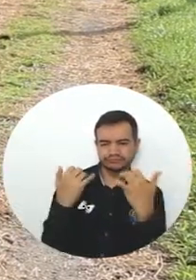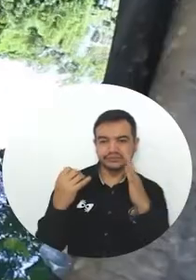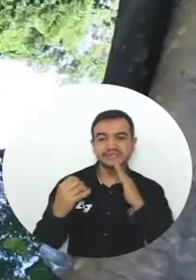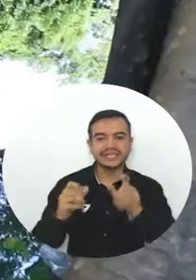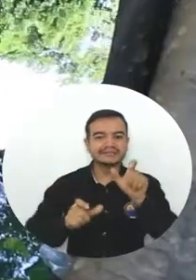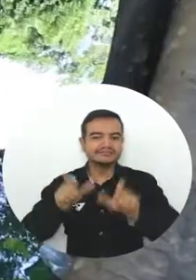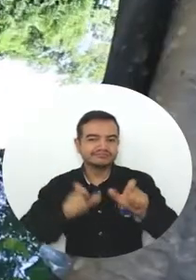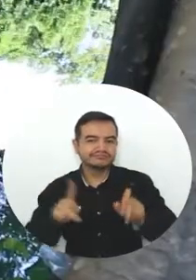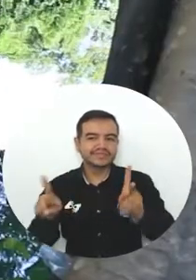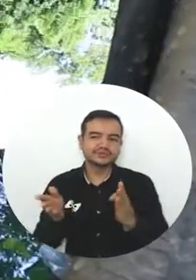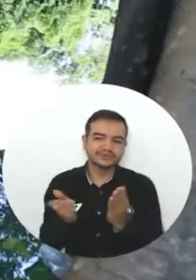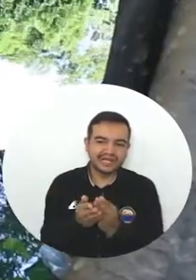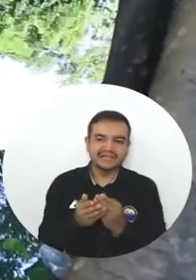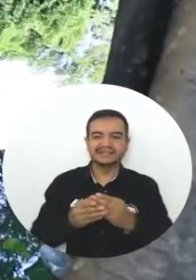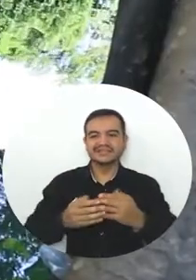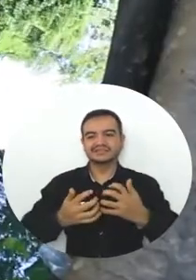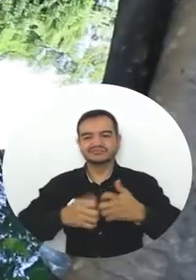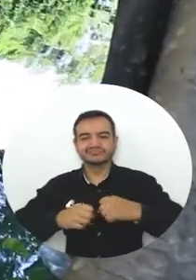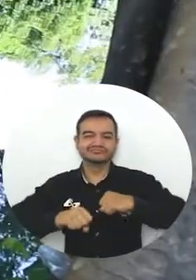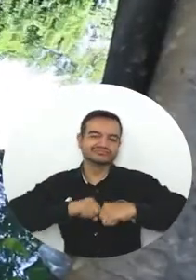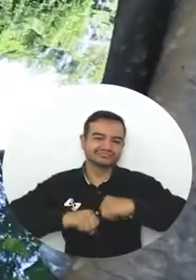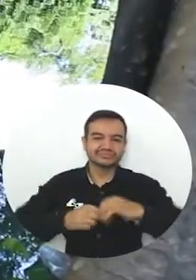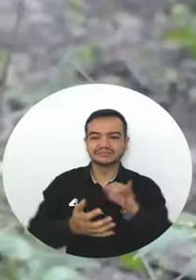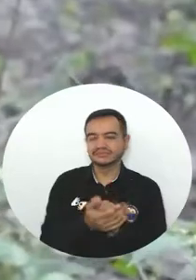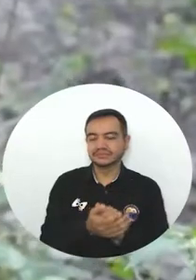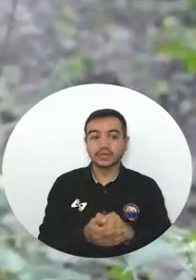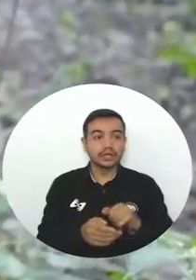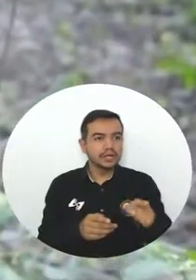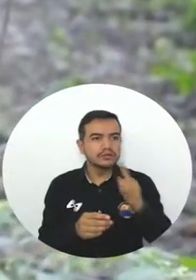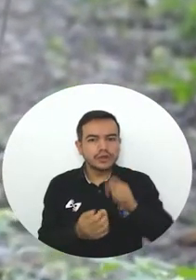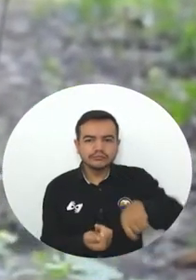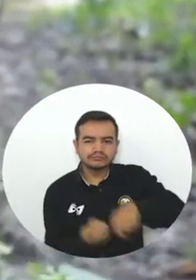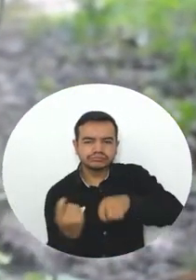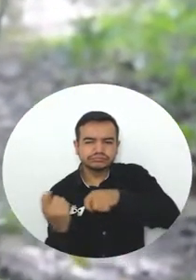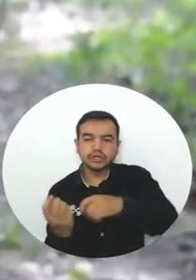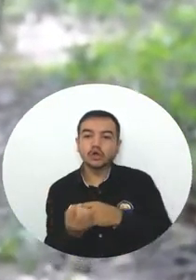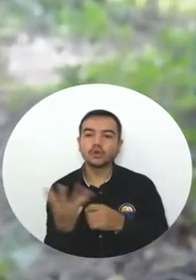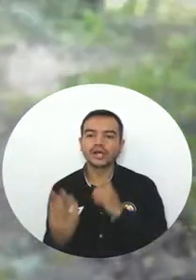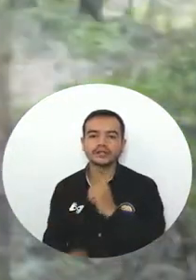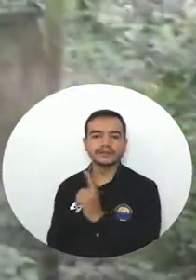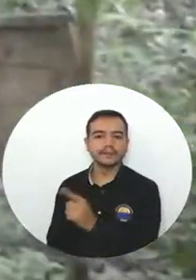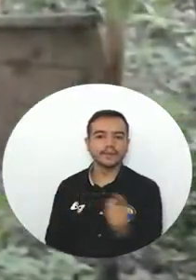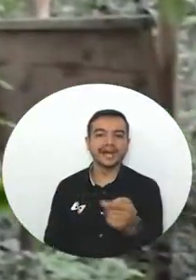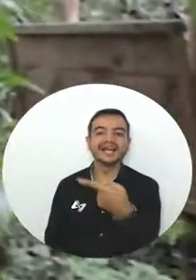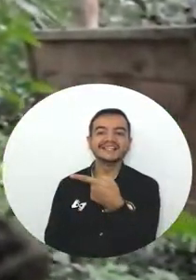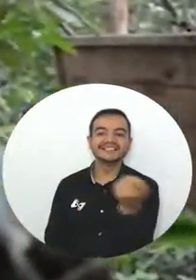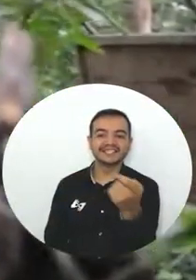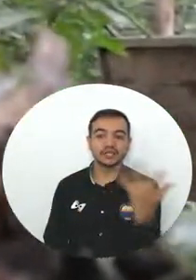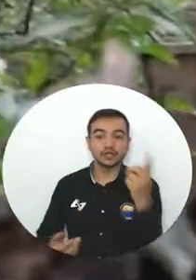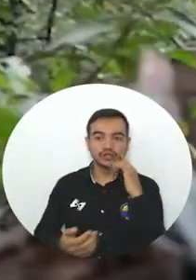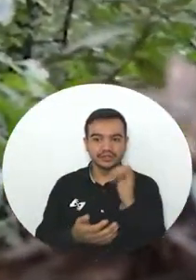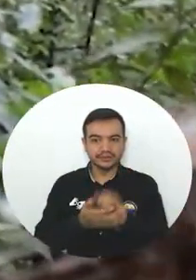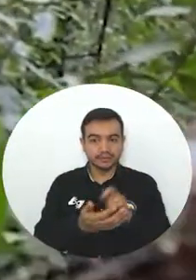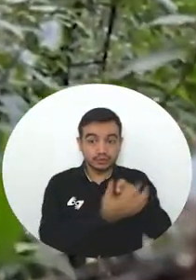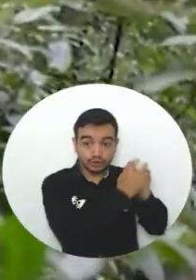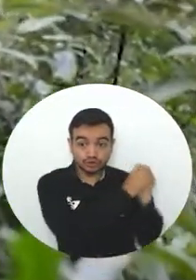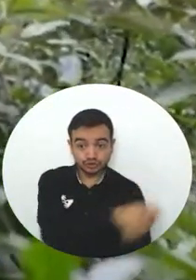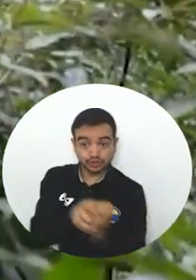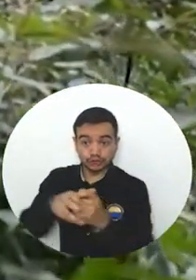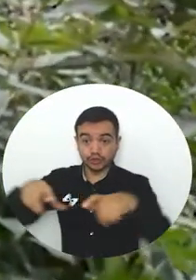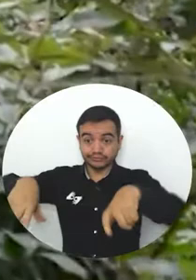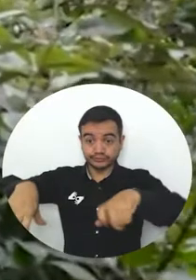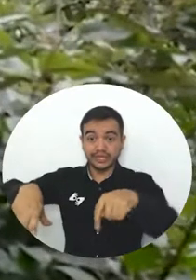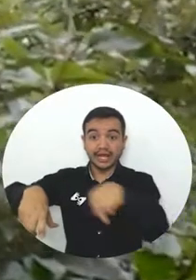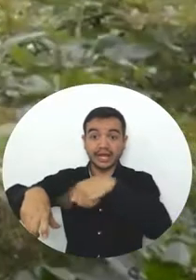familia universitaria, se logró la siembra de 100 especies nativas en la granja experimental y en la zona posterior de la cancha de